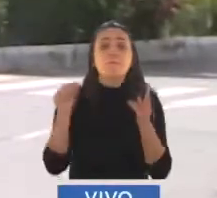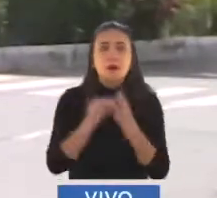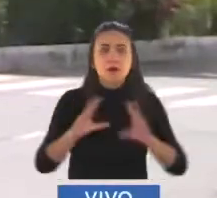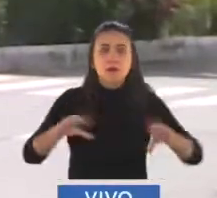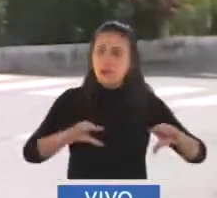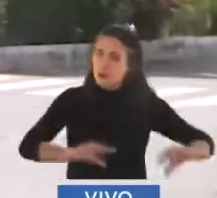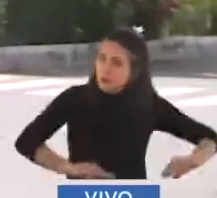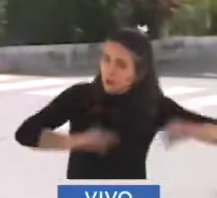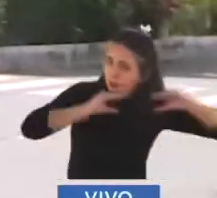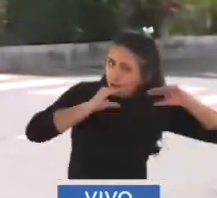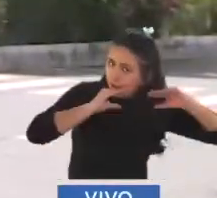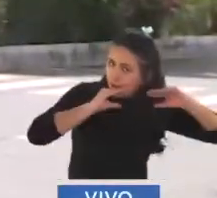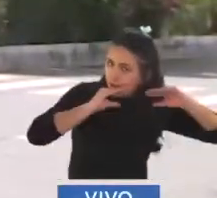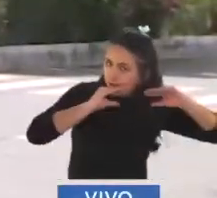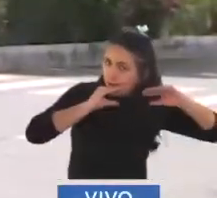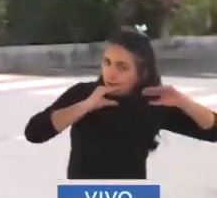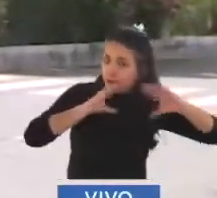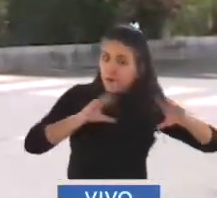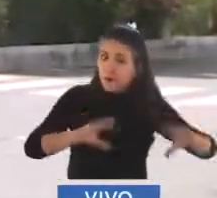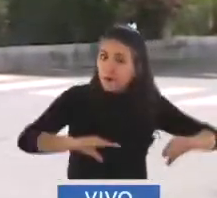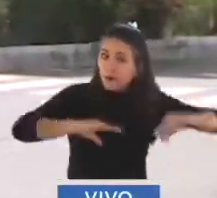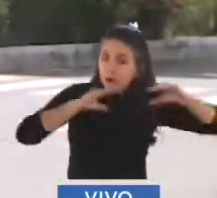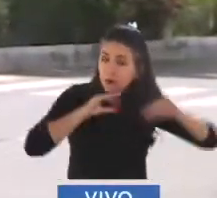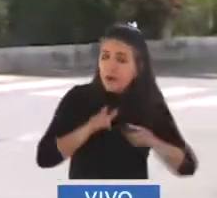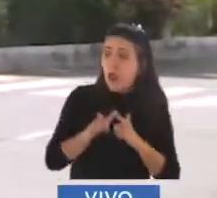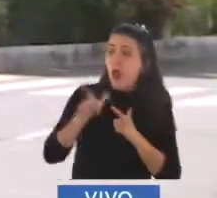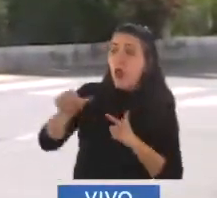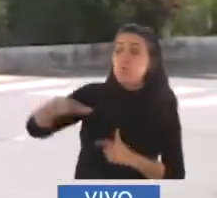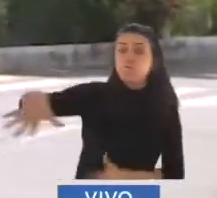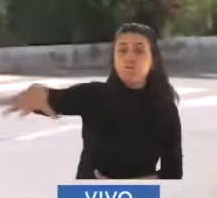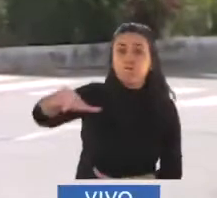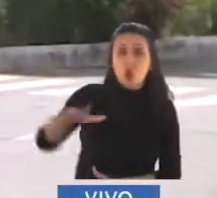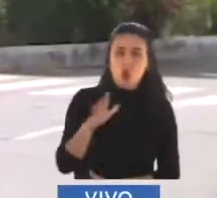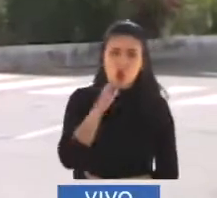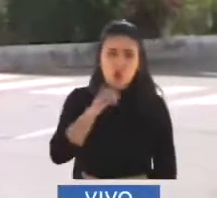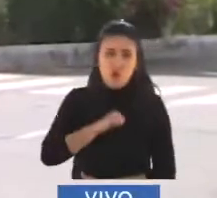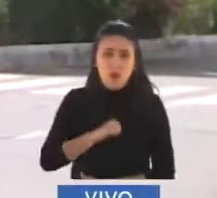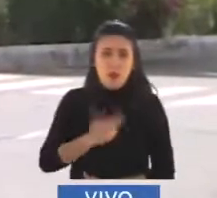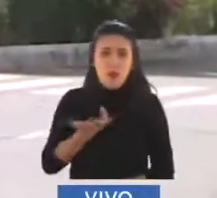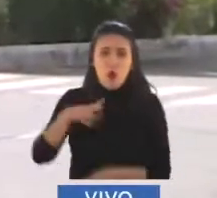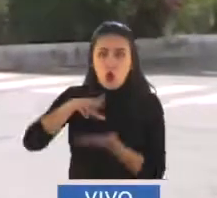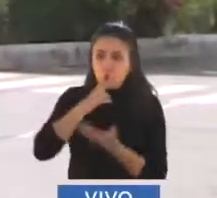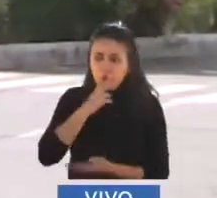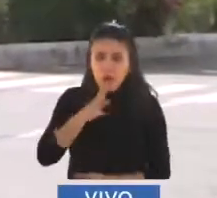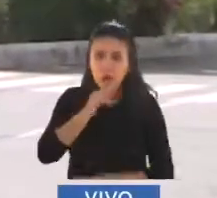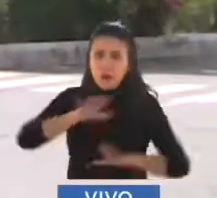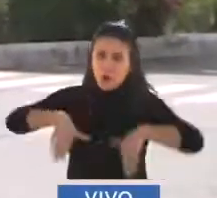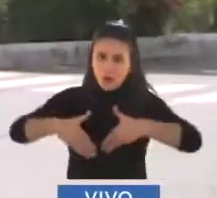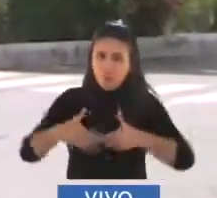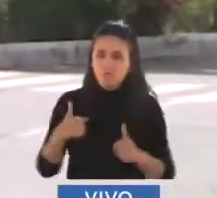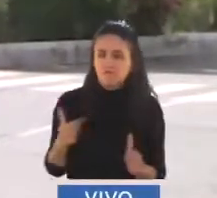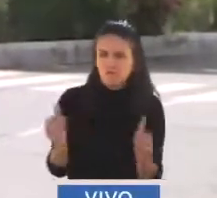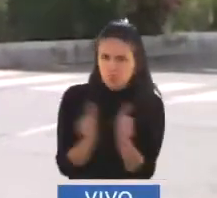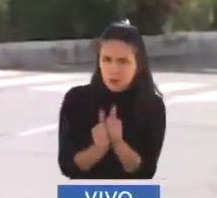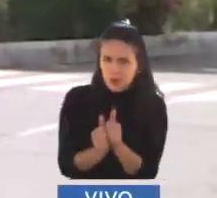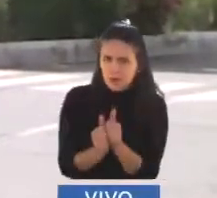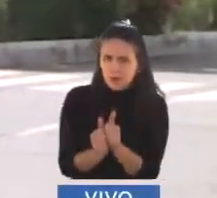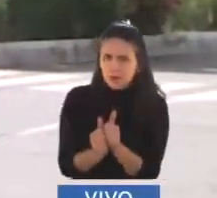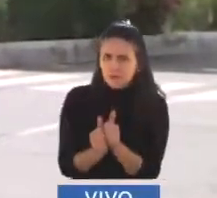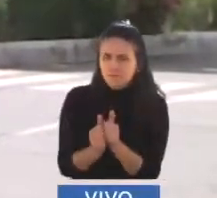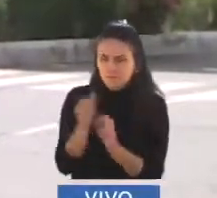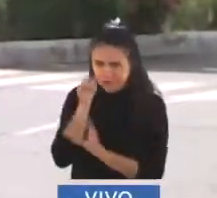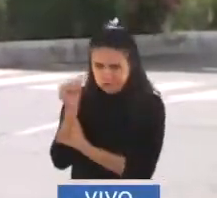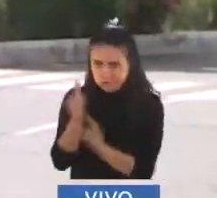donde van a dormir porque casi todos estos lugares no tienen este tipo de facilidades nosotros estuvimos con ellos y aquí está lo que